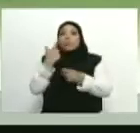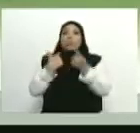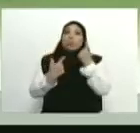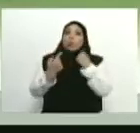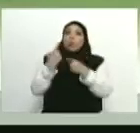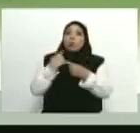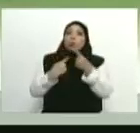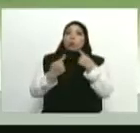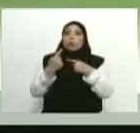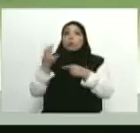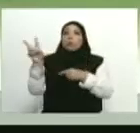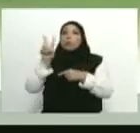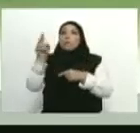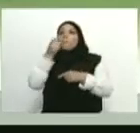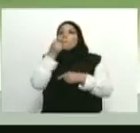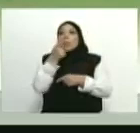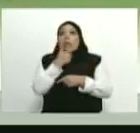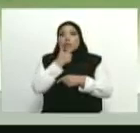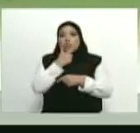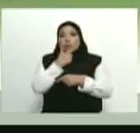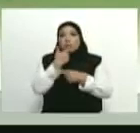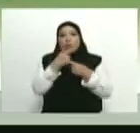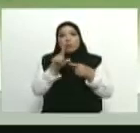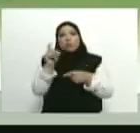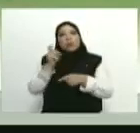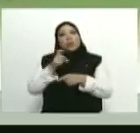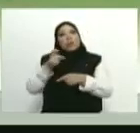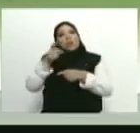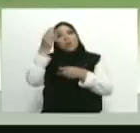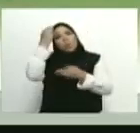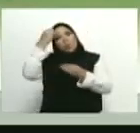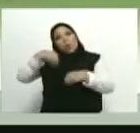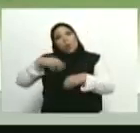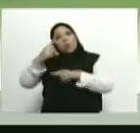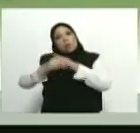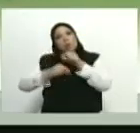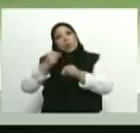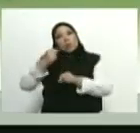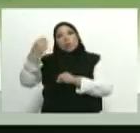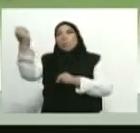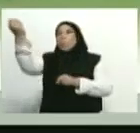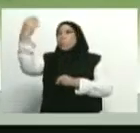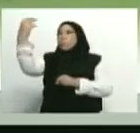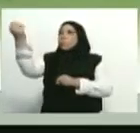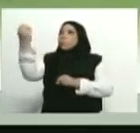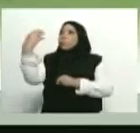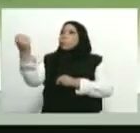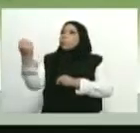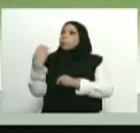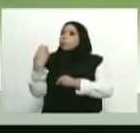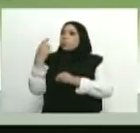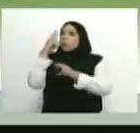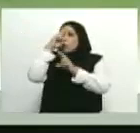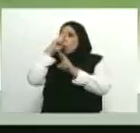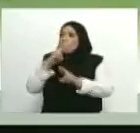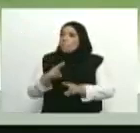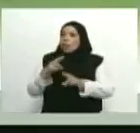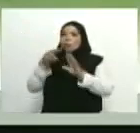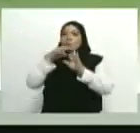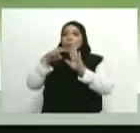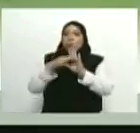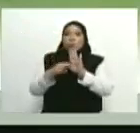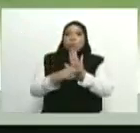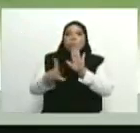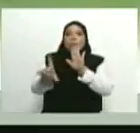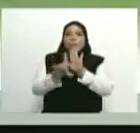coloridas. Venezuela es un país bello, pero tenemos ahí una cuenta pendiente con el tema de la vialidad, el respeto a las normas